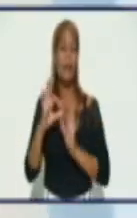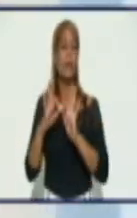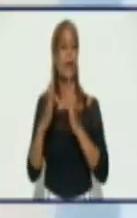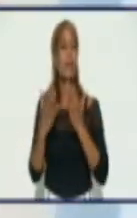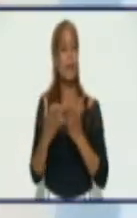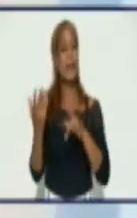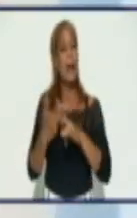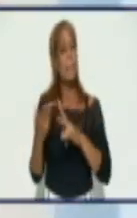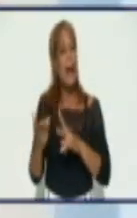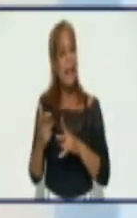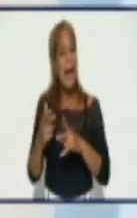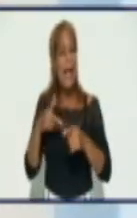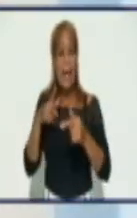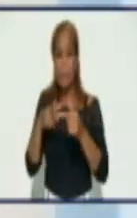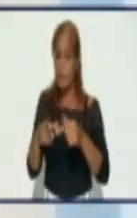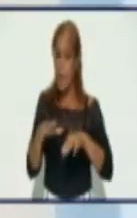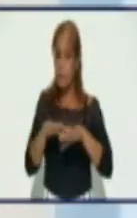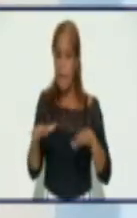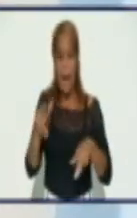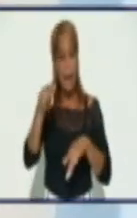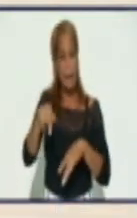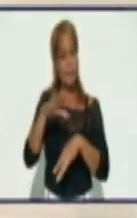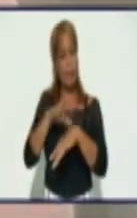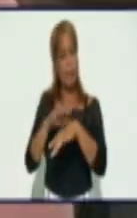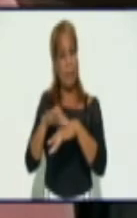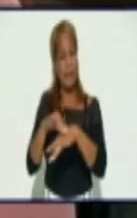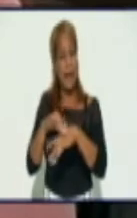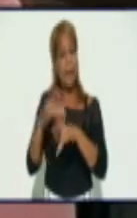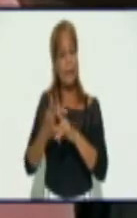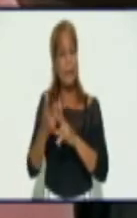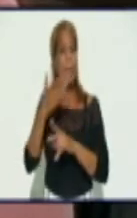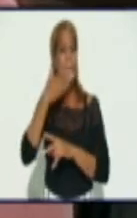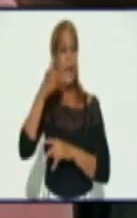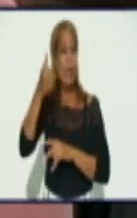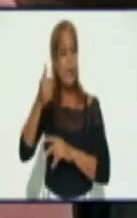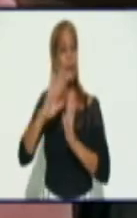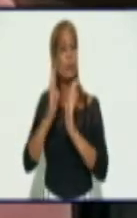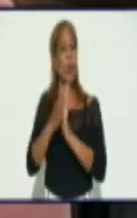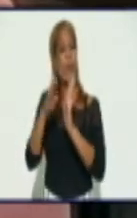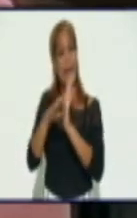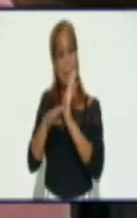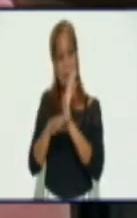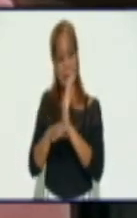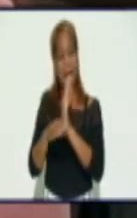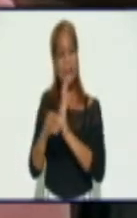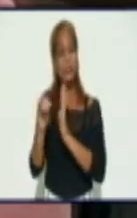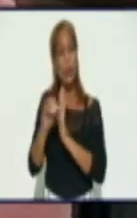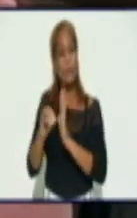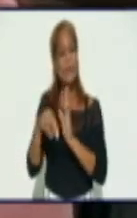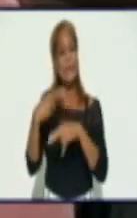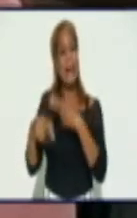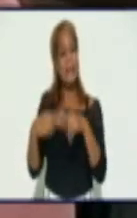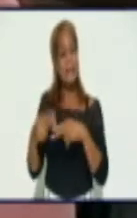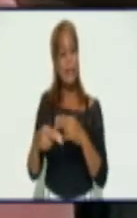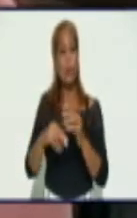esta enfermedad y lograr además la efectividad de cada una de las medidas que se están estableciendo en los diferentes protocolos de